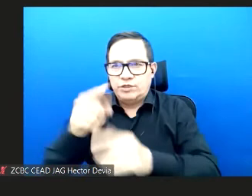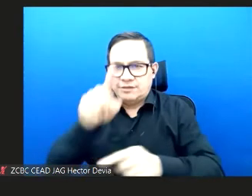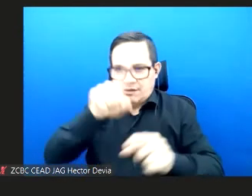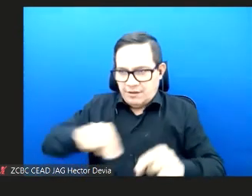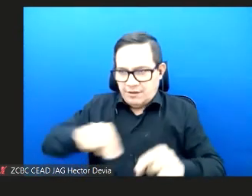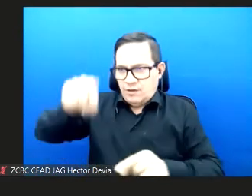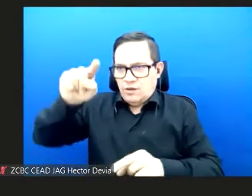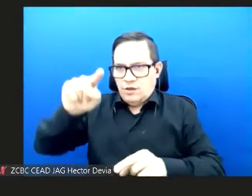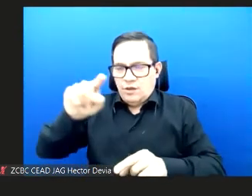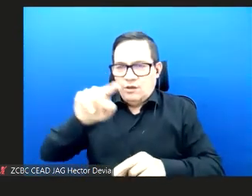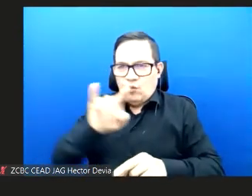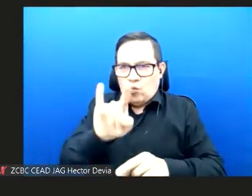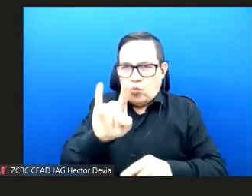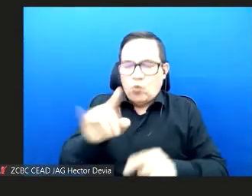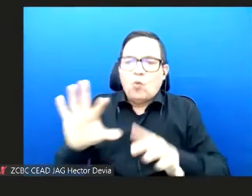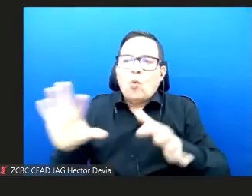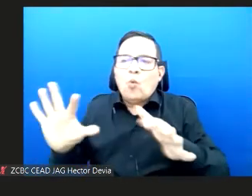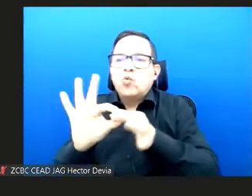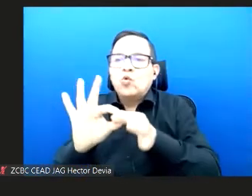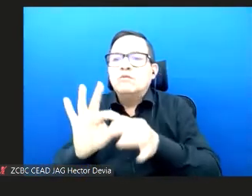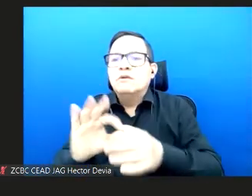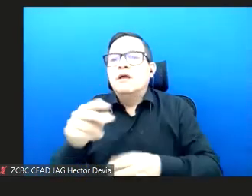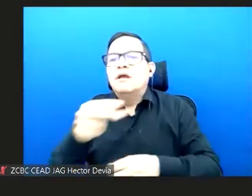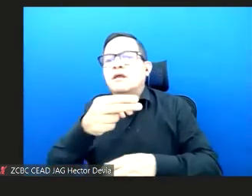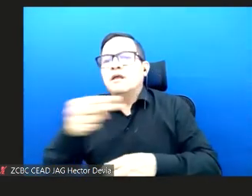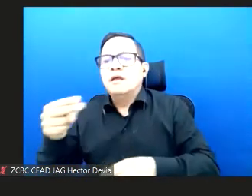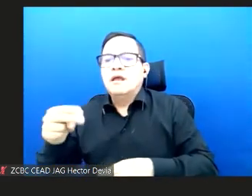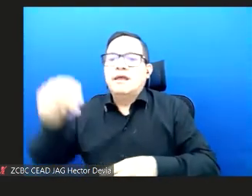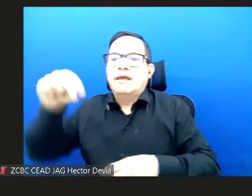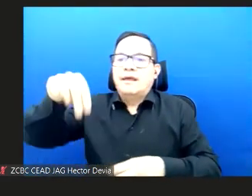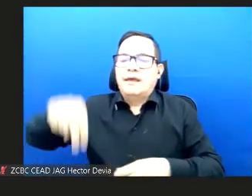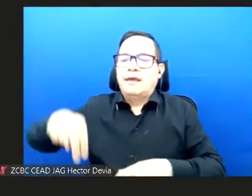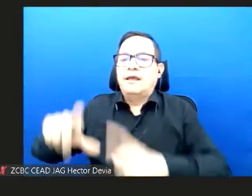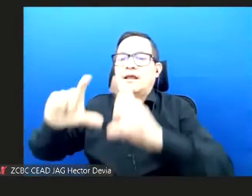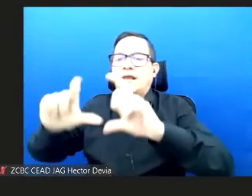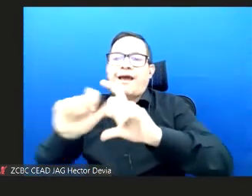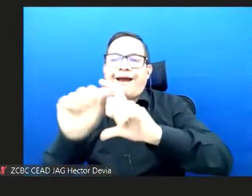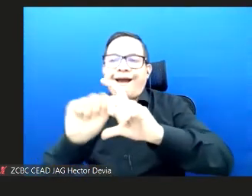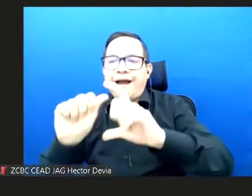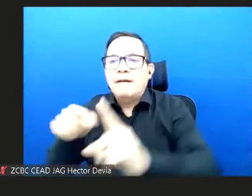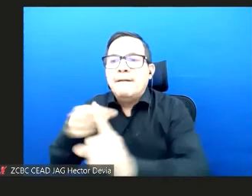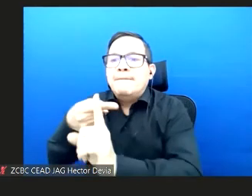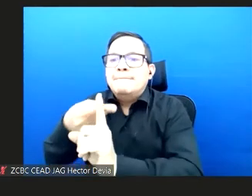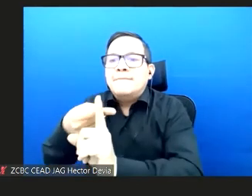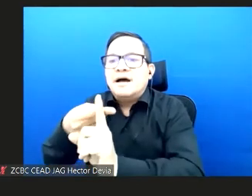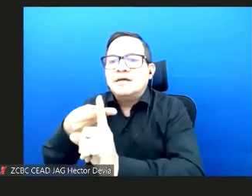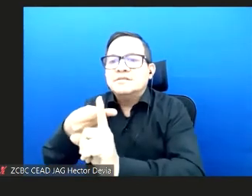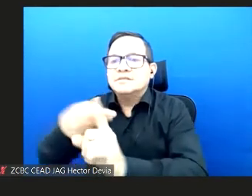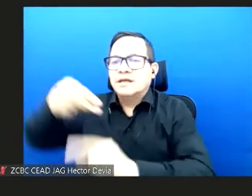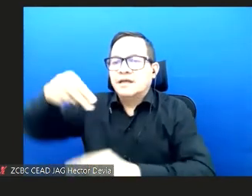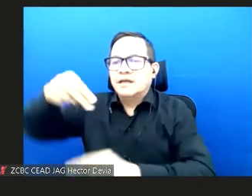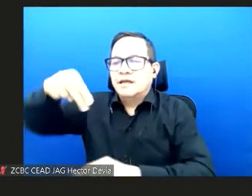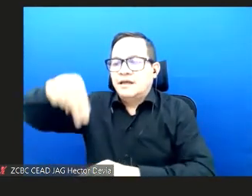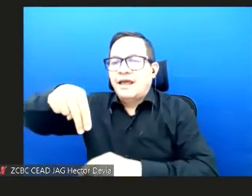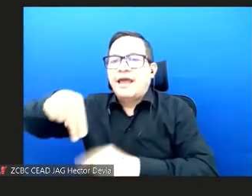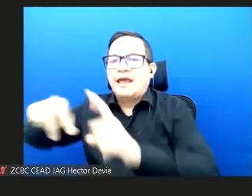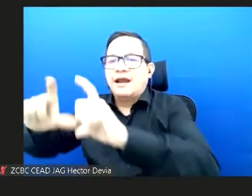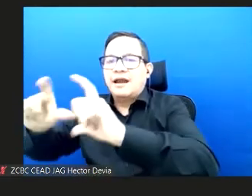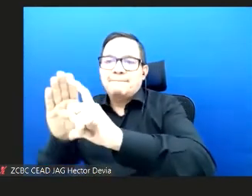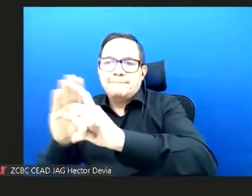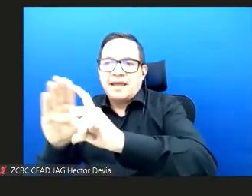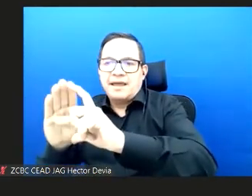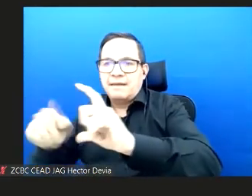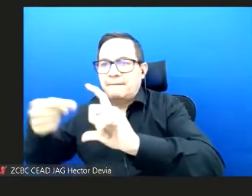eso es igual a n o cardinal de A más cardinal de B,